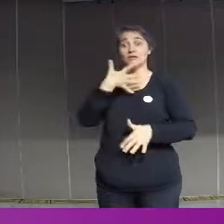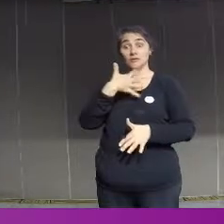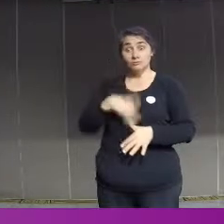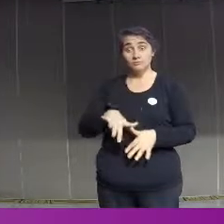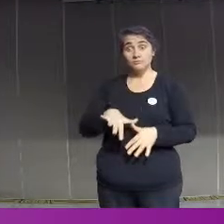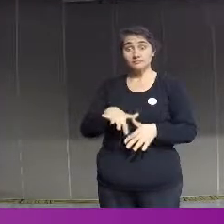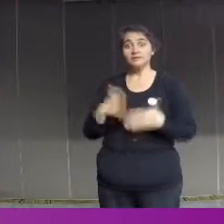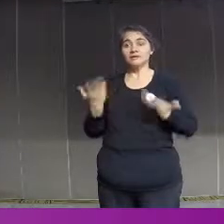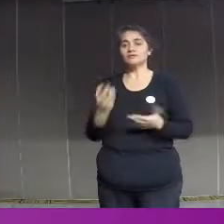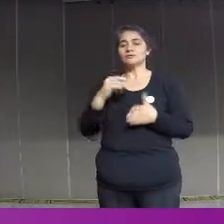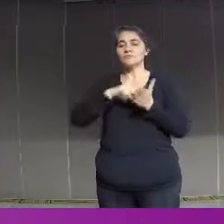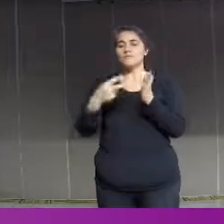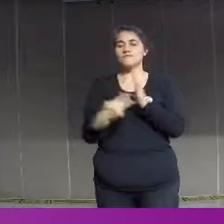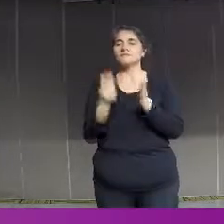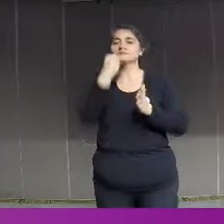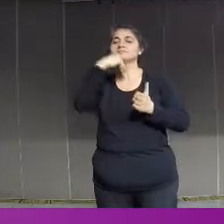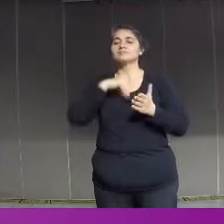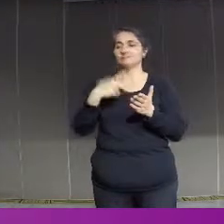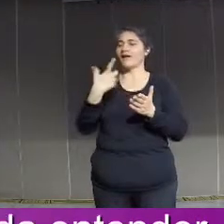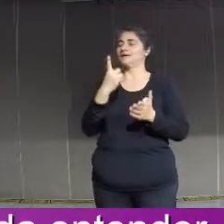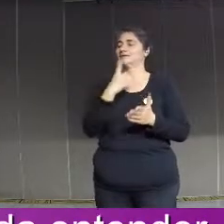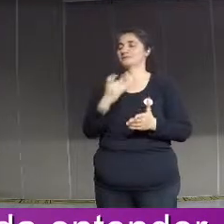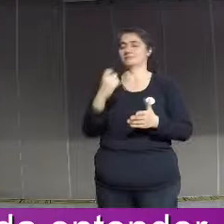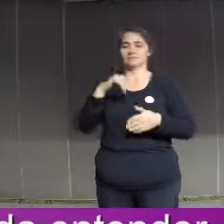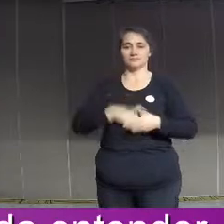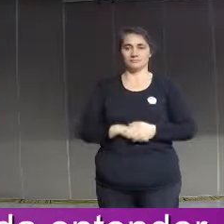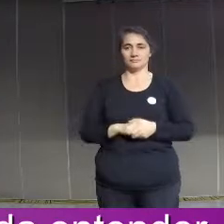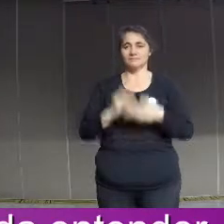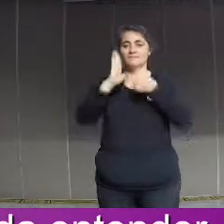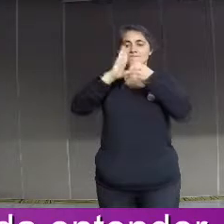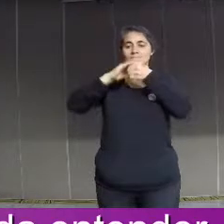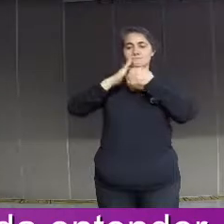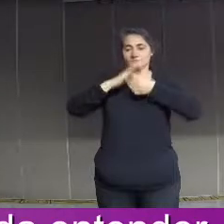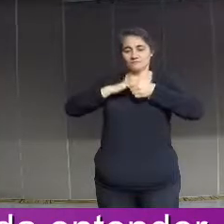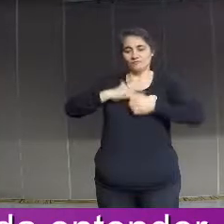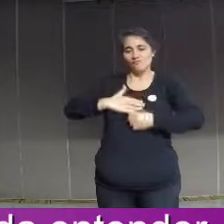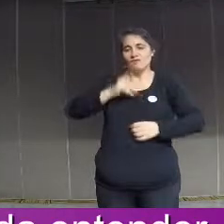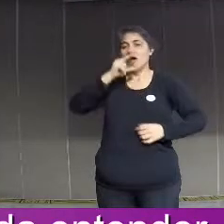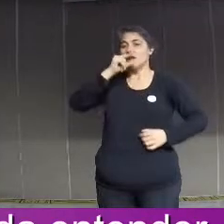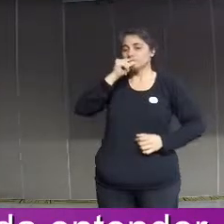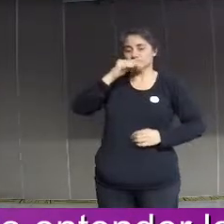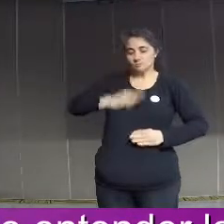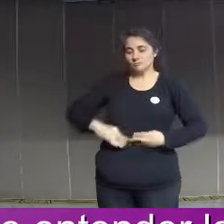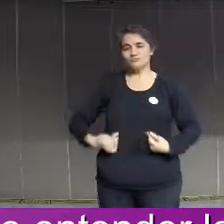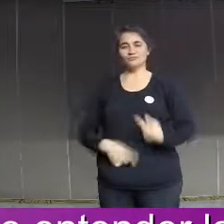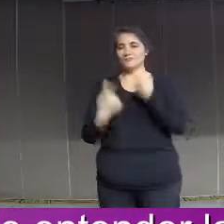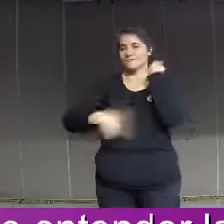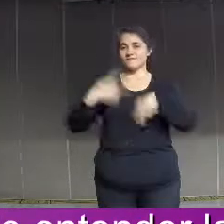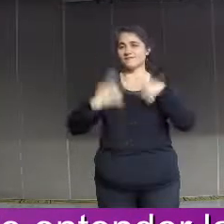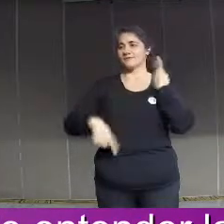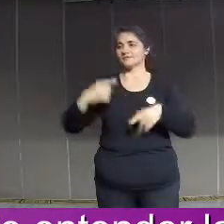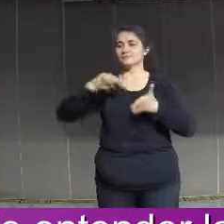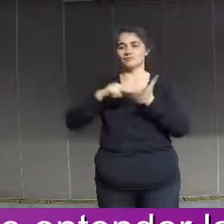estas válvulas en un paciente con disfagia van a estar alteradas. Por eso hacemos tanto hincapié en que entiendan bien